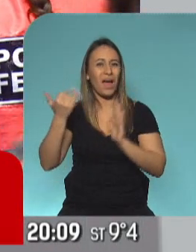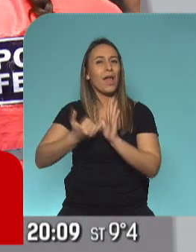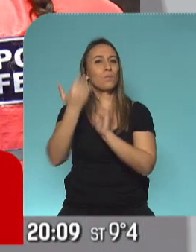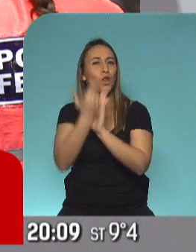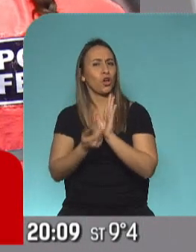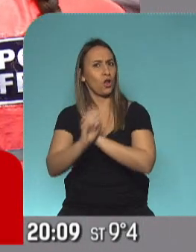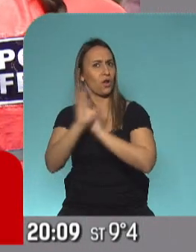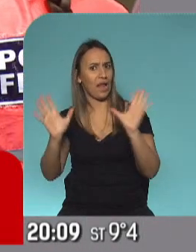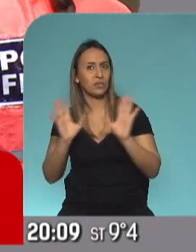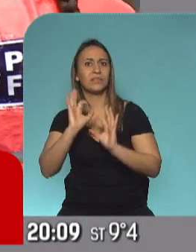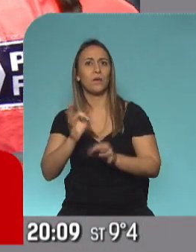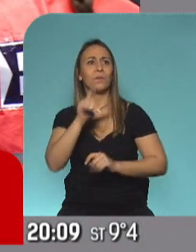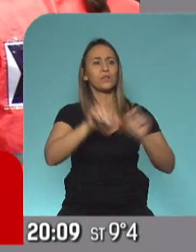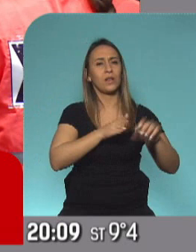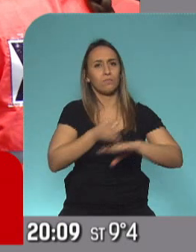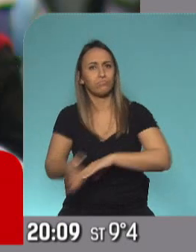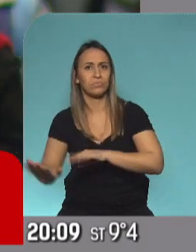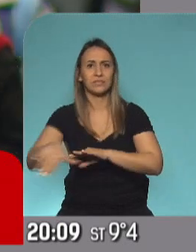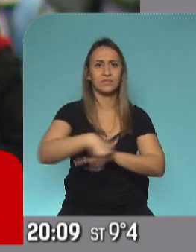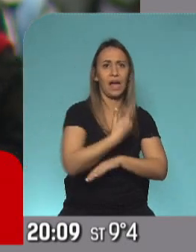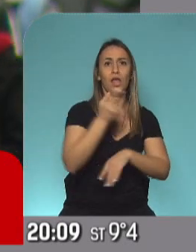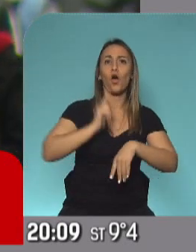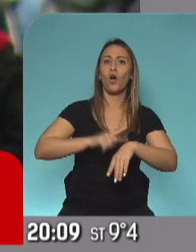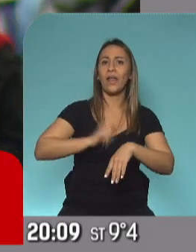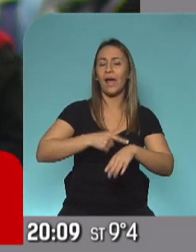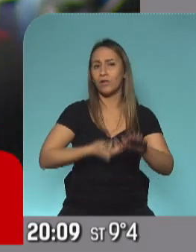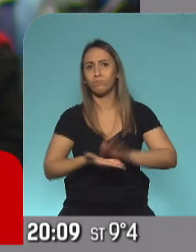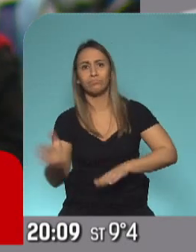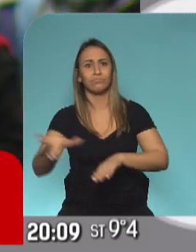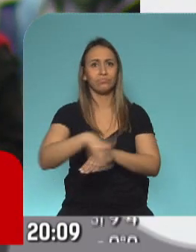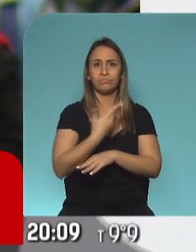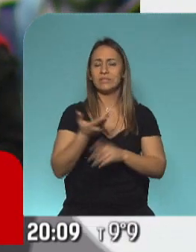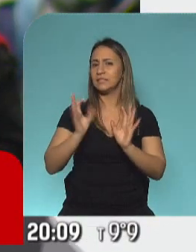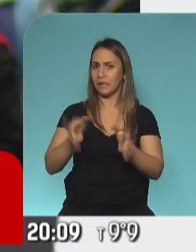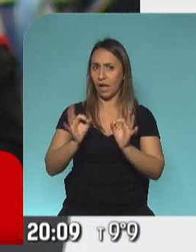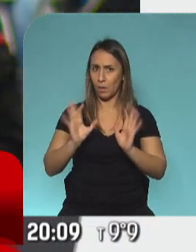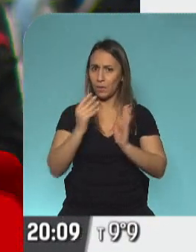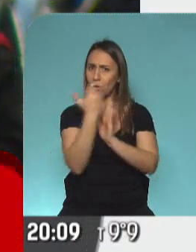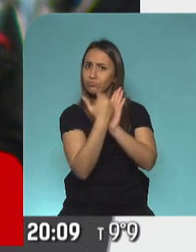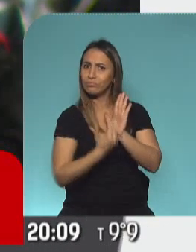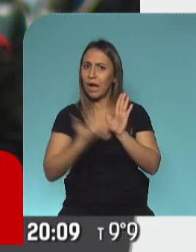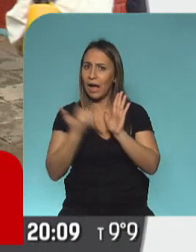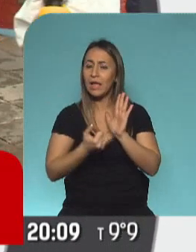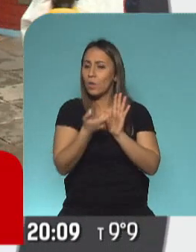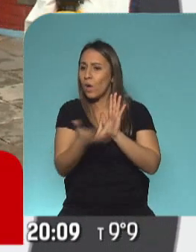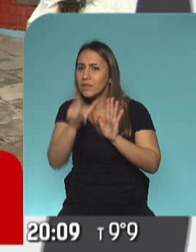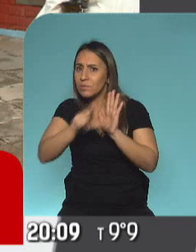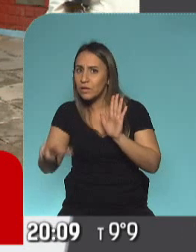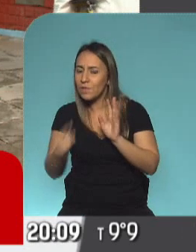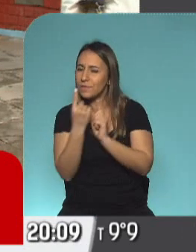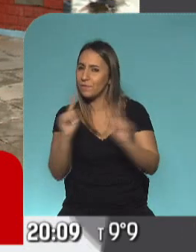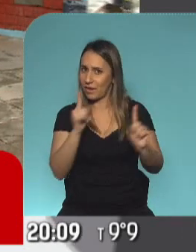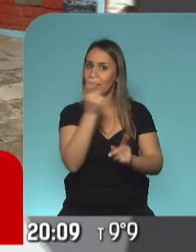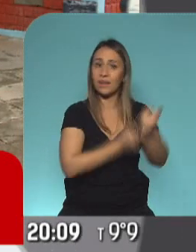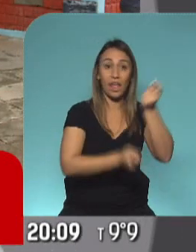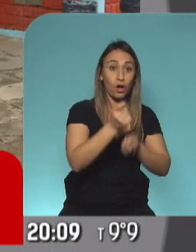quiénes entran, quiénes salen, se saben los horarios de entrada y salida, se sabe la cantidad de personas. Distintos son los comercios.